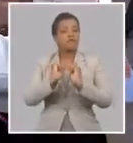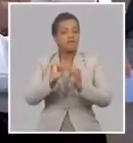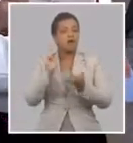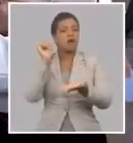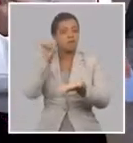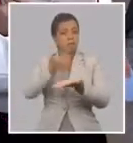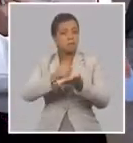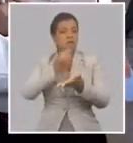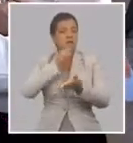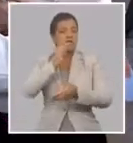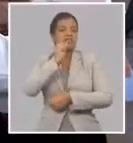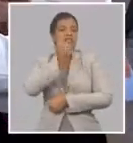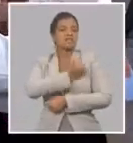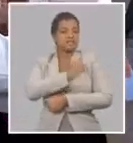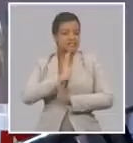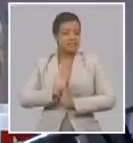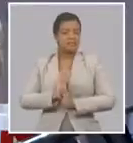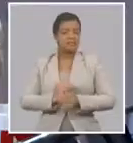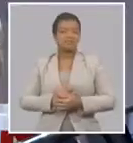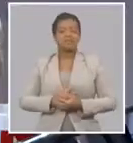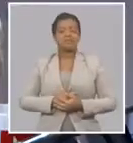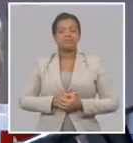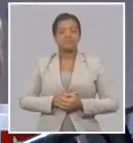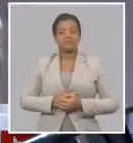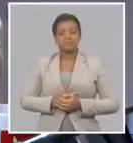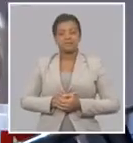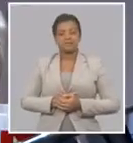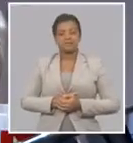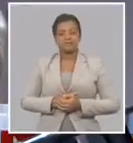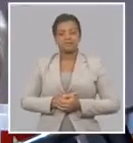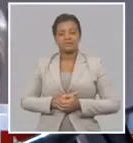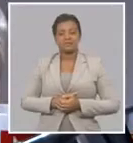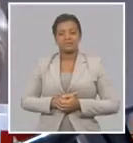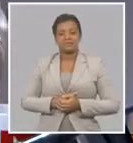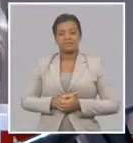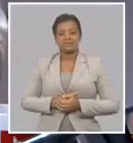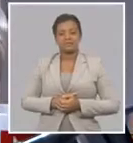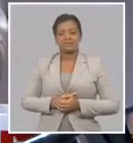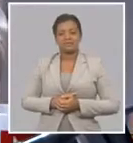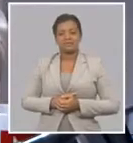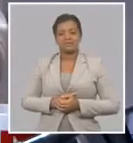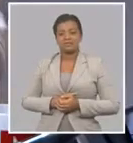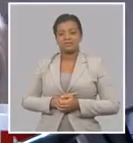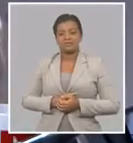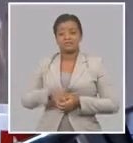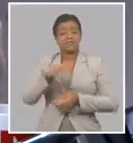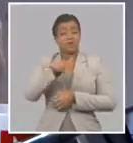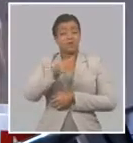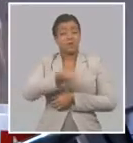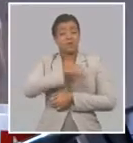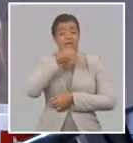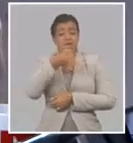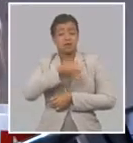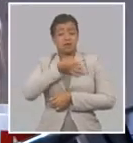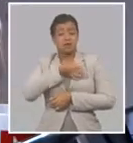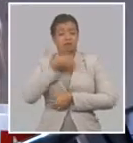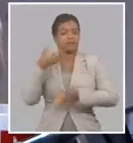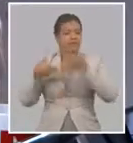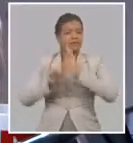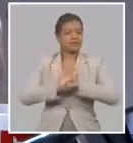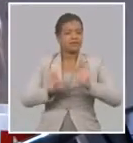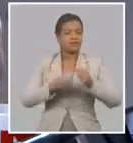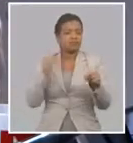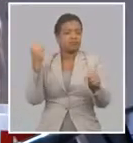en diciembre para para argentina asimismo señalar que creó presidente la necesidad lo comentaba el trabajo desplegado un trabajo intenso